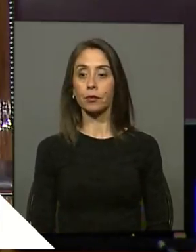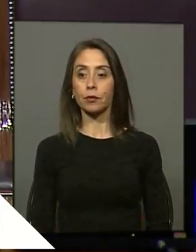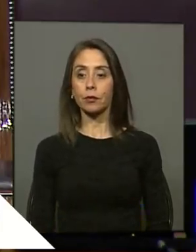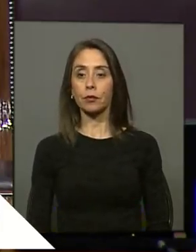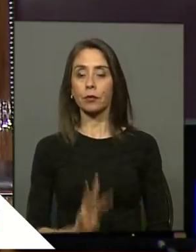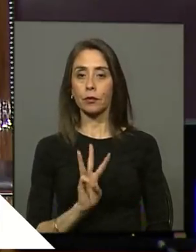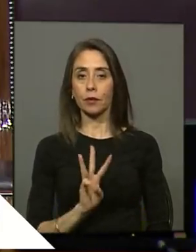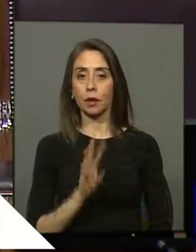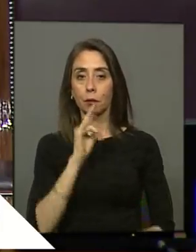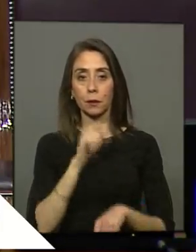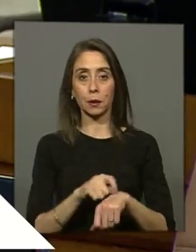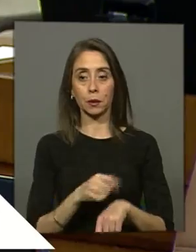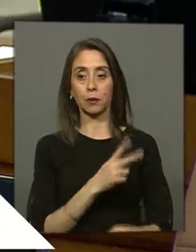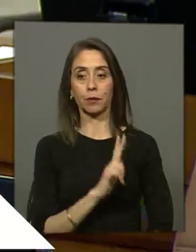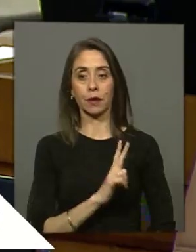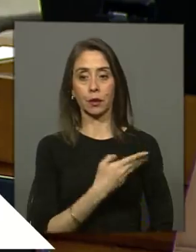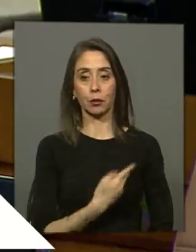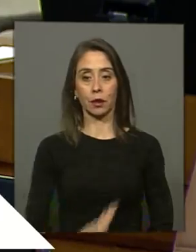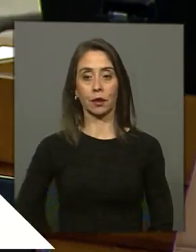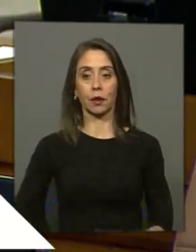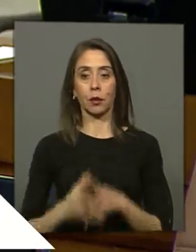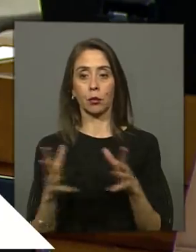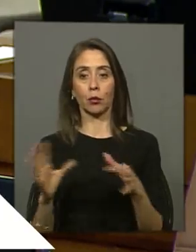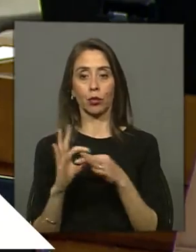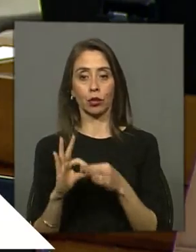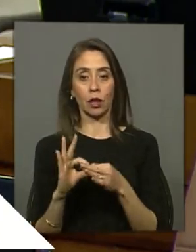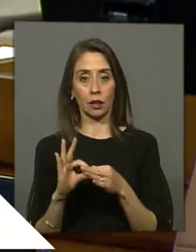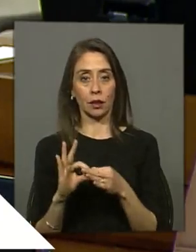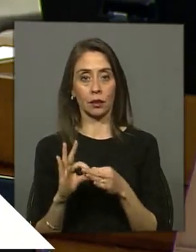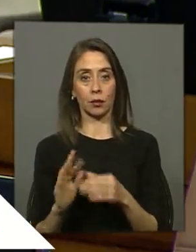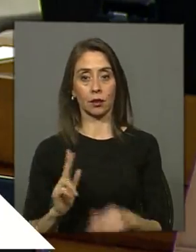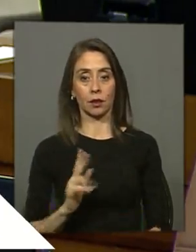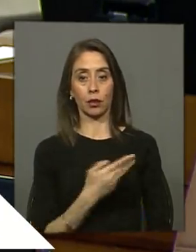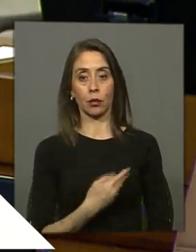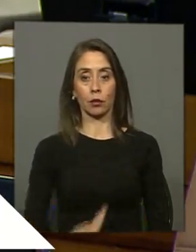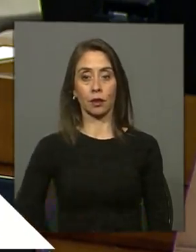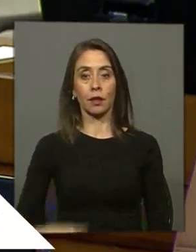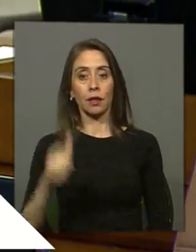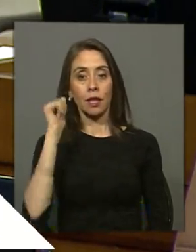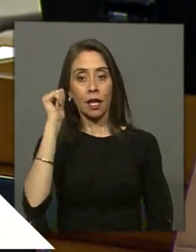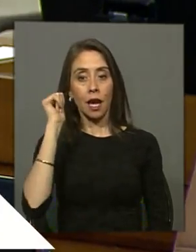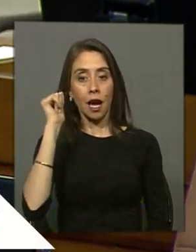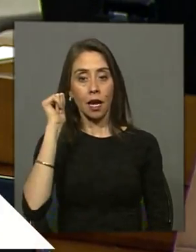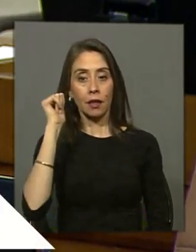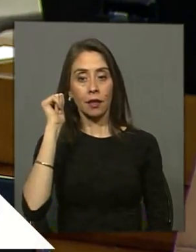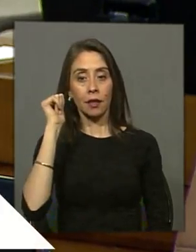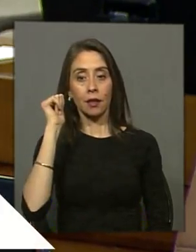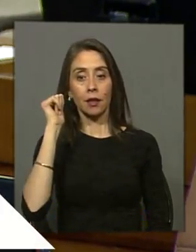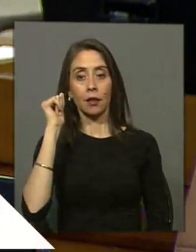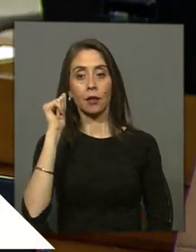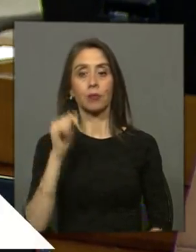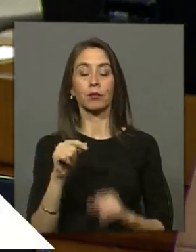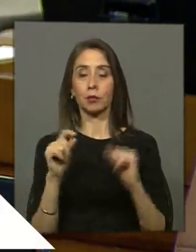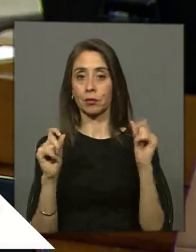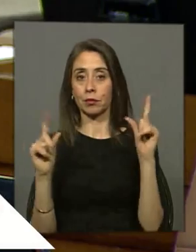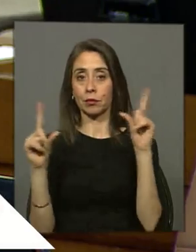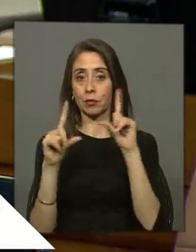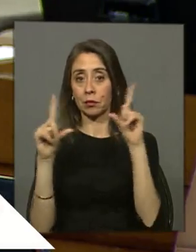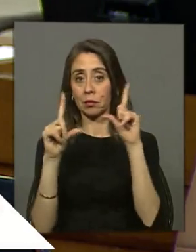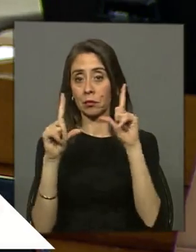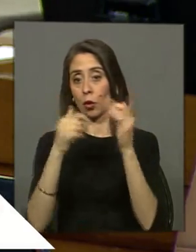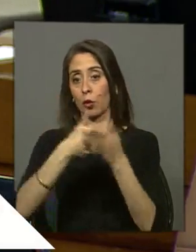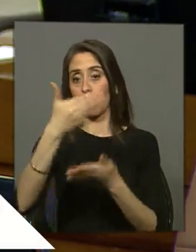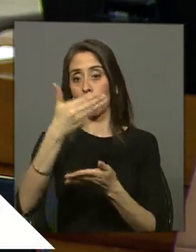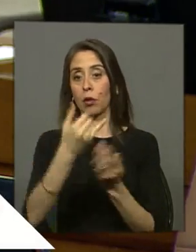señor presidente muchas gracias señor presidente el día de ayer hemos por la prensa nos hemos informado